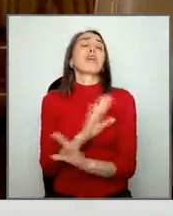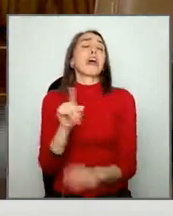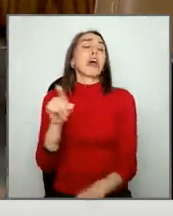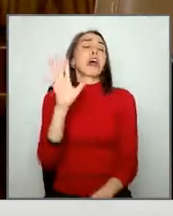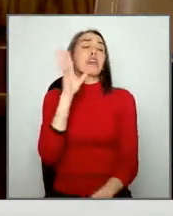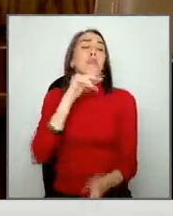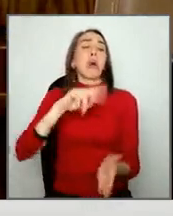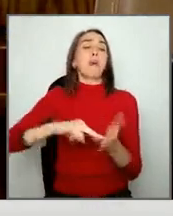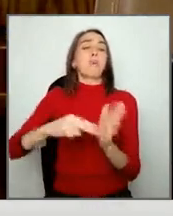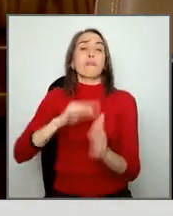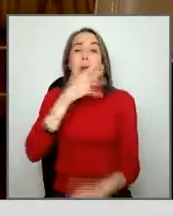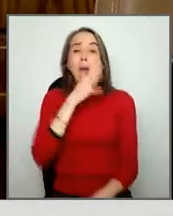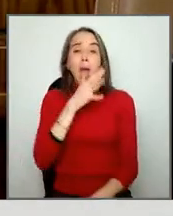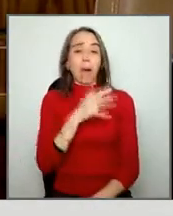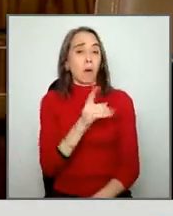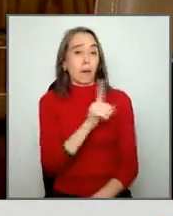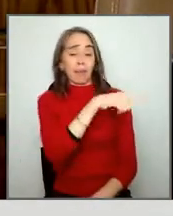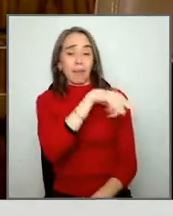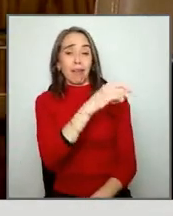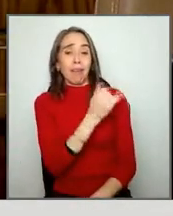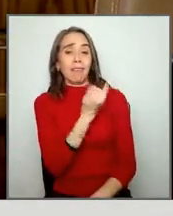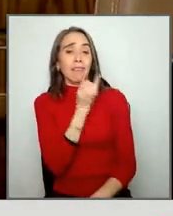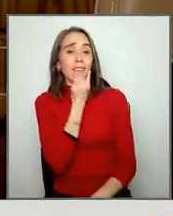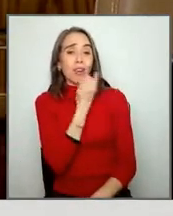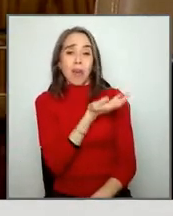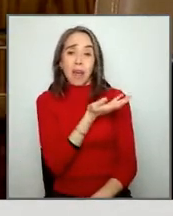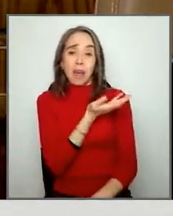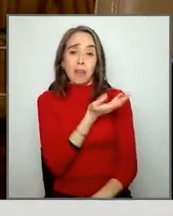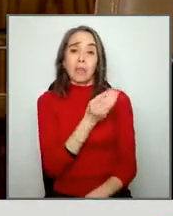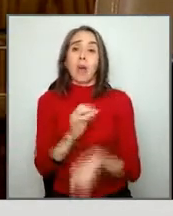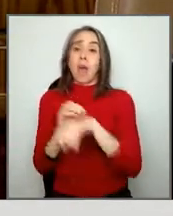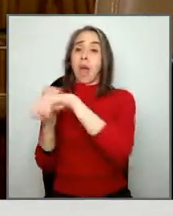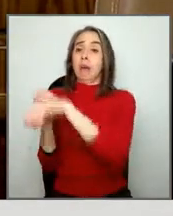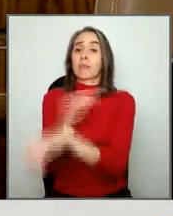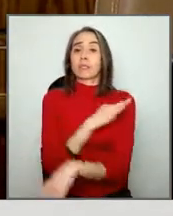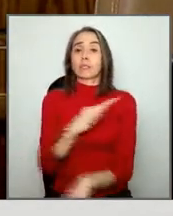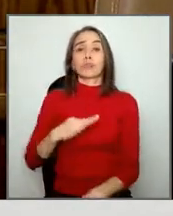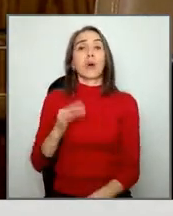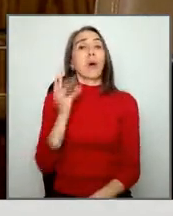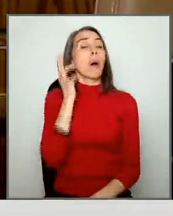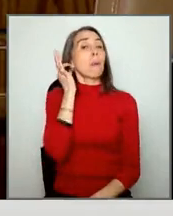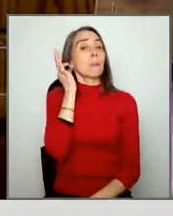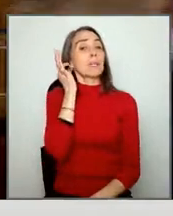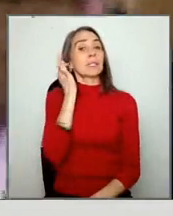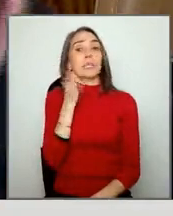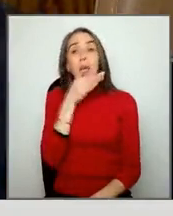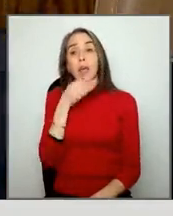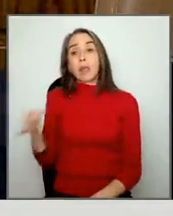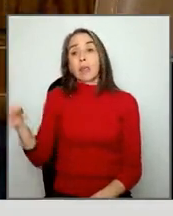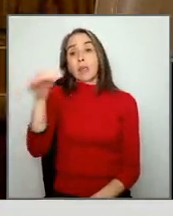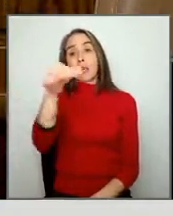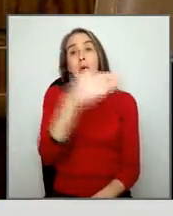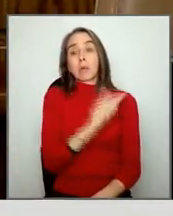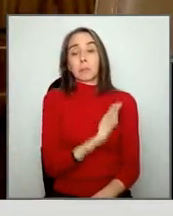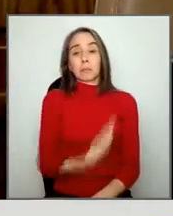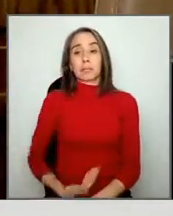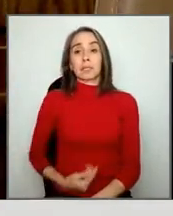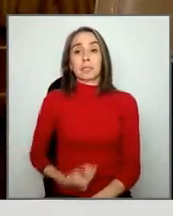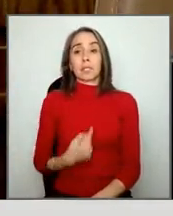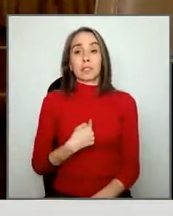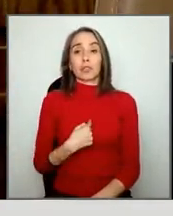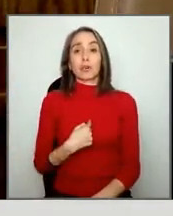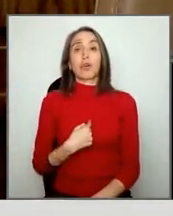totalmente equivocados y es por eso ministra que estoy perteneciendo por su intermedio presidente a la comisión mixta